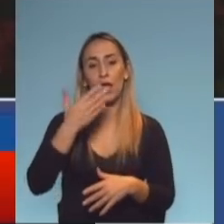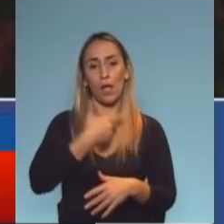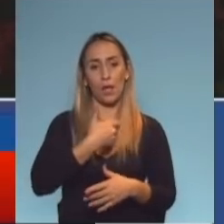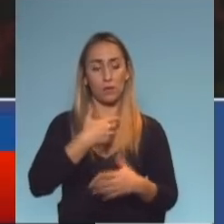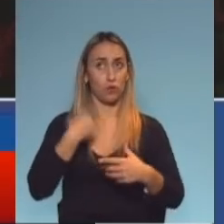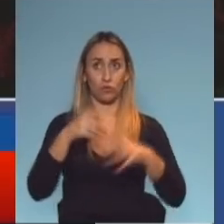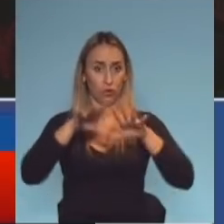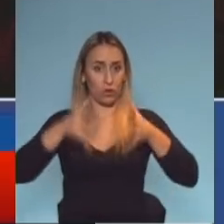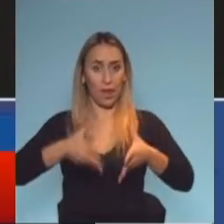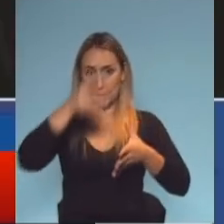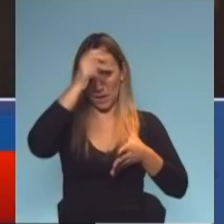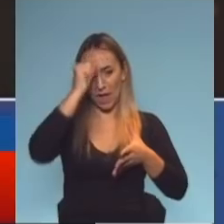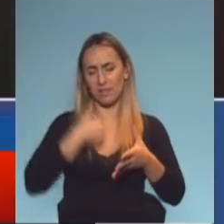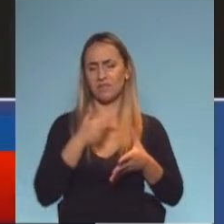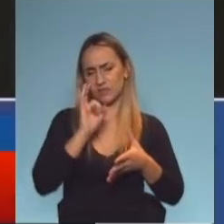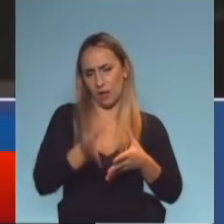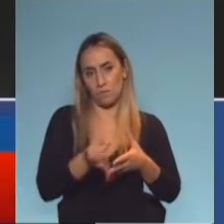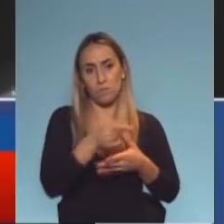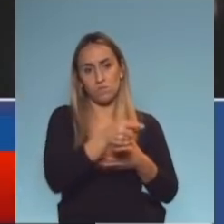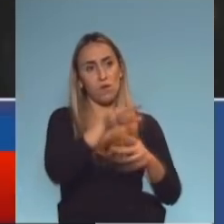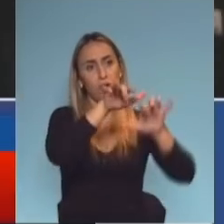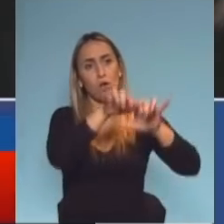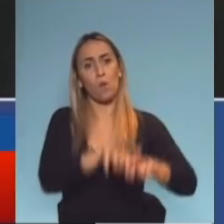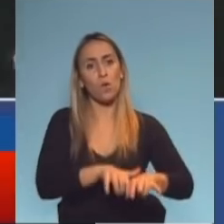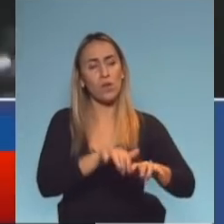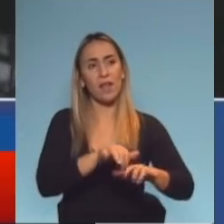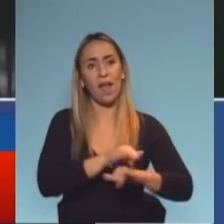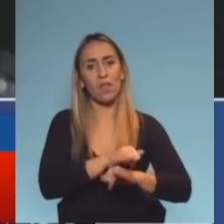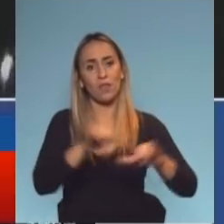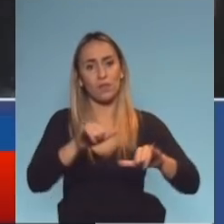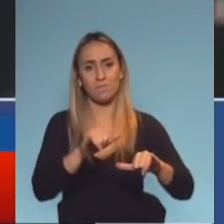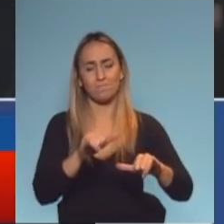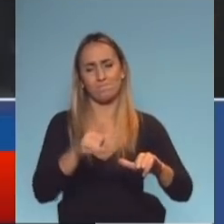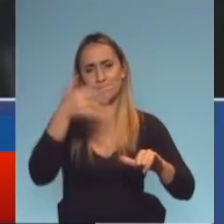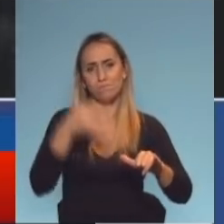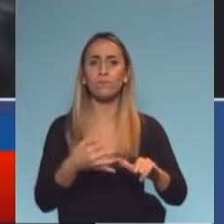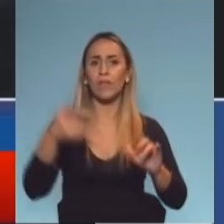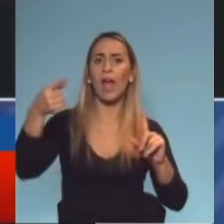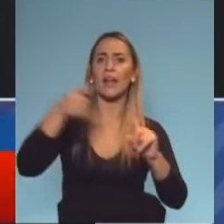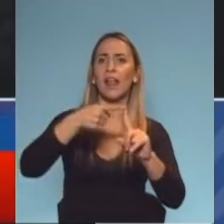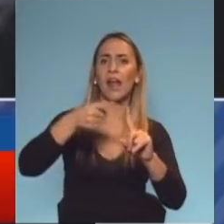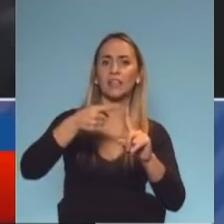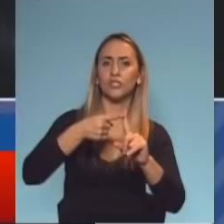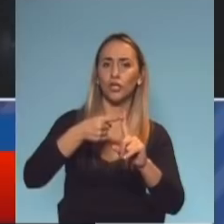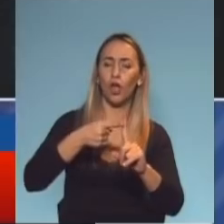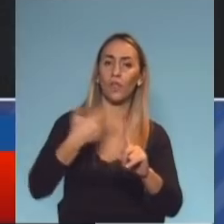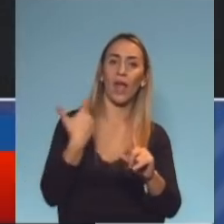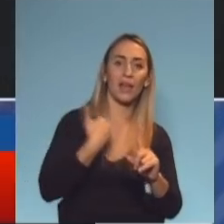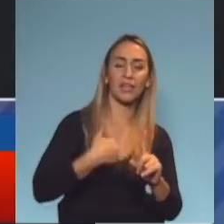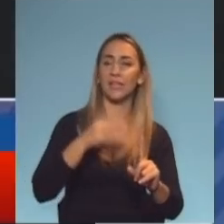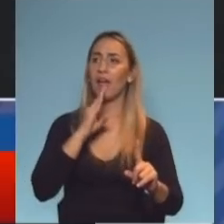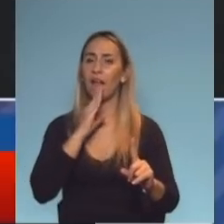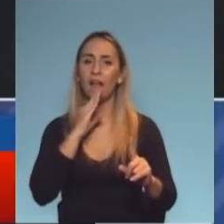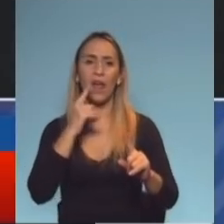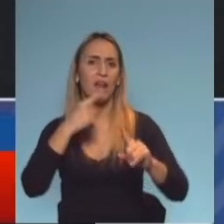este comunicado no refleja las buenas relaciones que hay entre Argentina e Israel, y estamos,